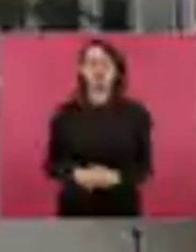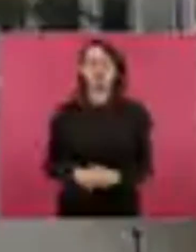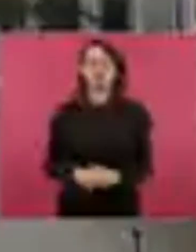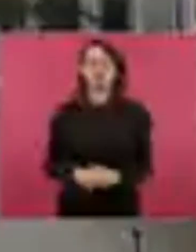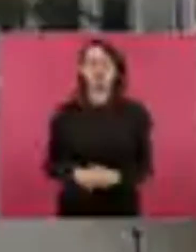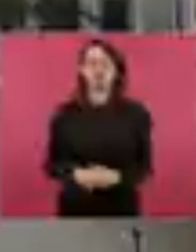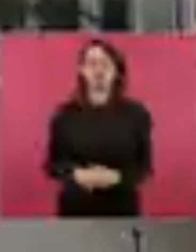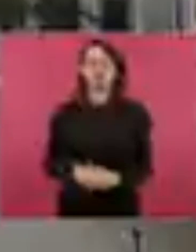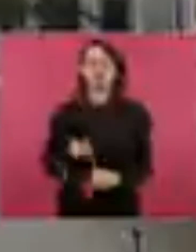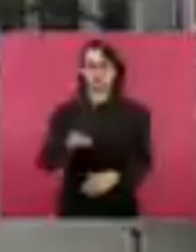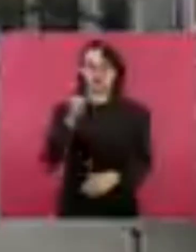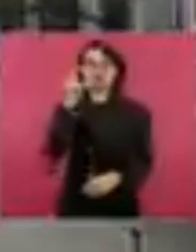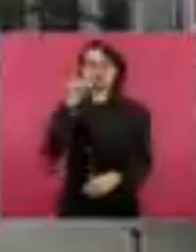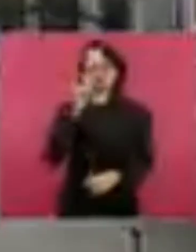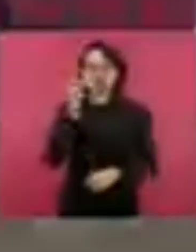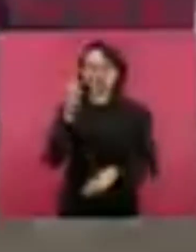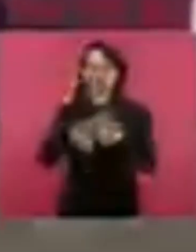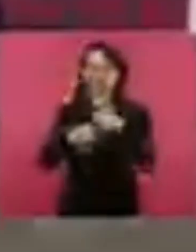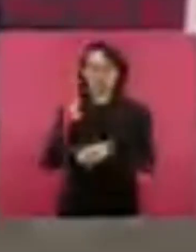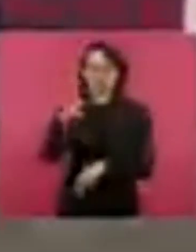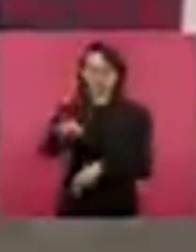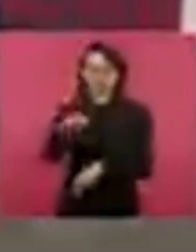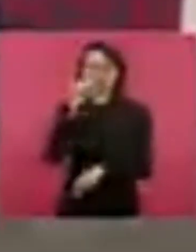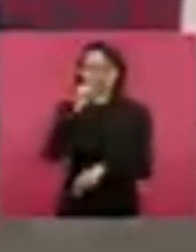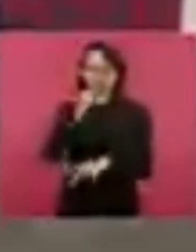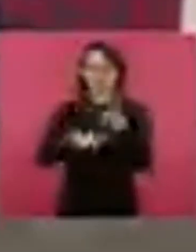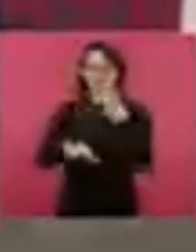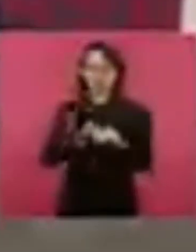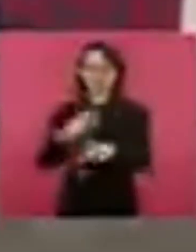Ah, no, entonces ven mañana.